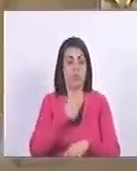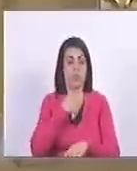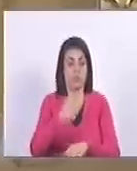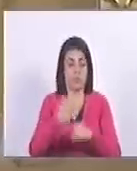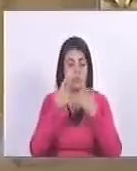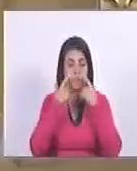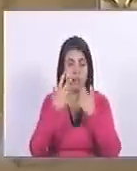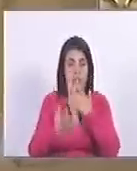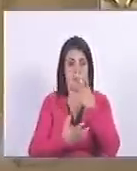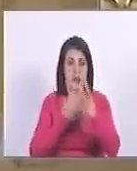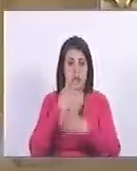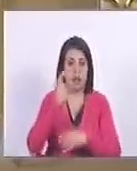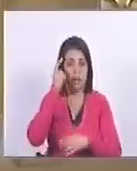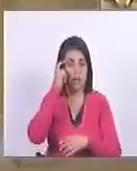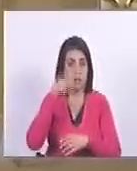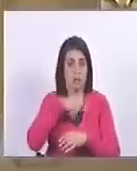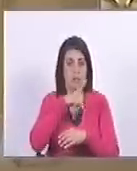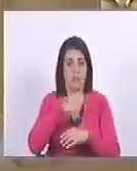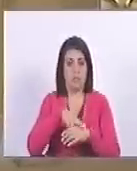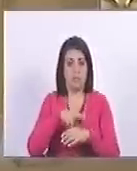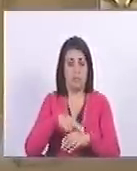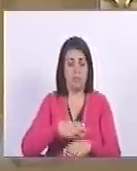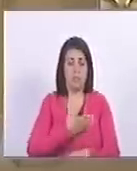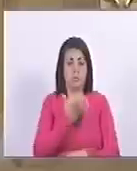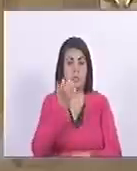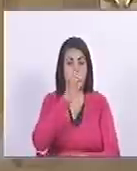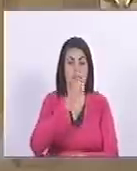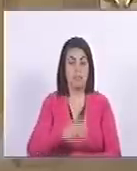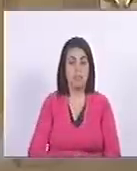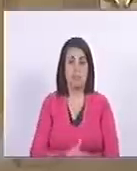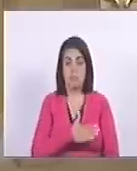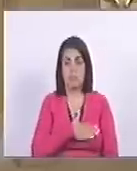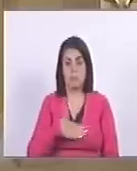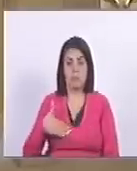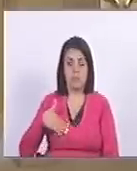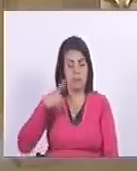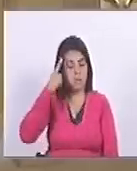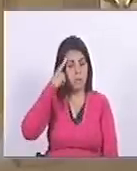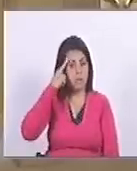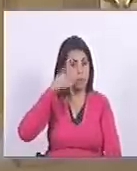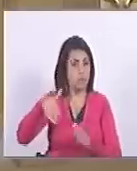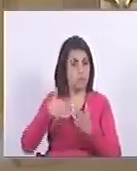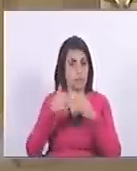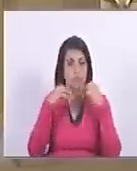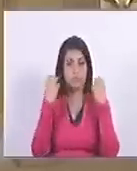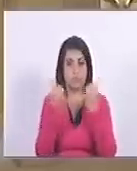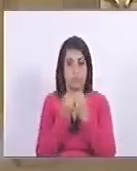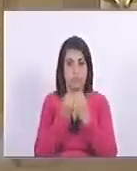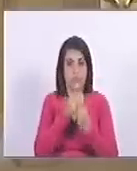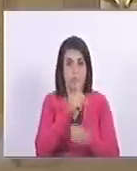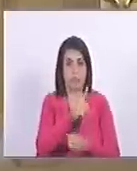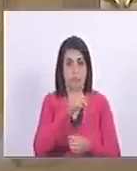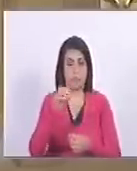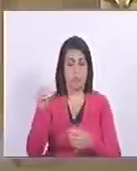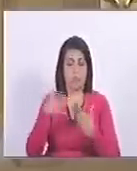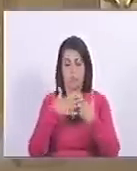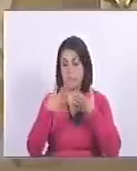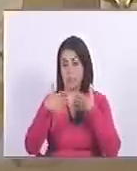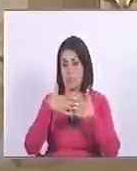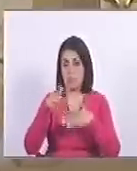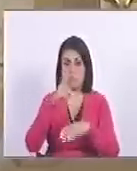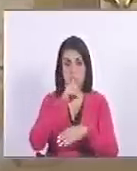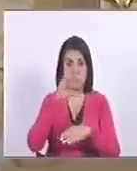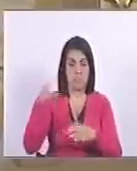coro clamando el Día Nacional del Canto Coral. Queremos reconocer a todas las organizaciones, son cientos y miles. Cuando